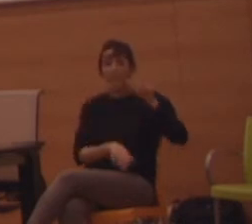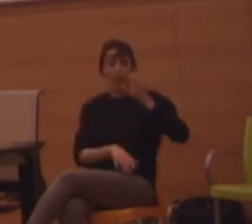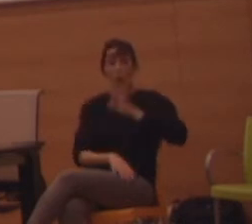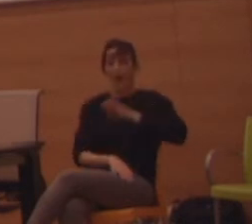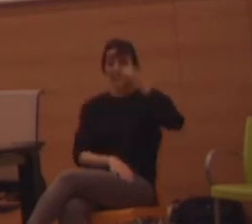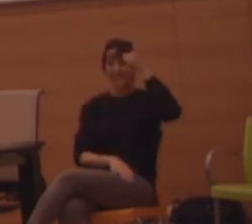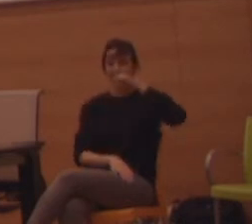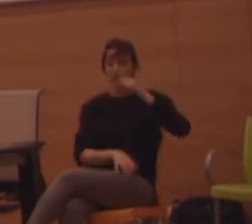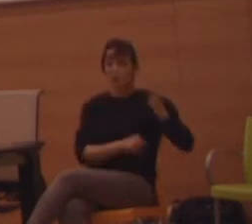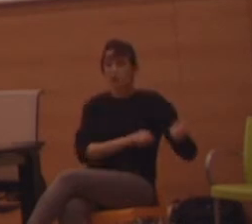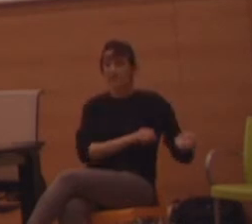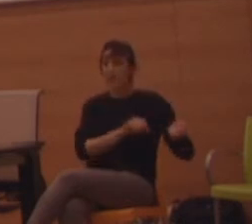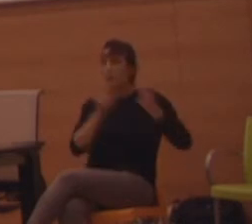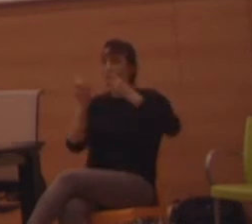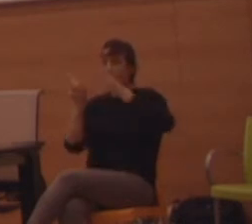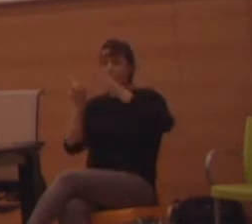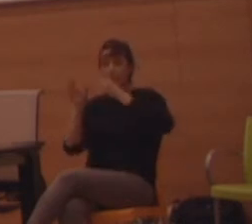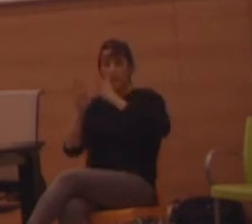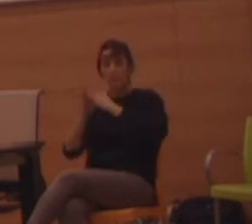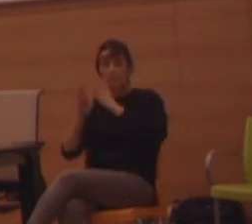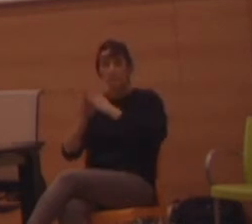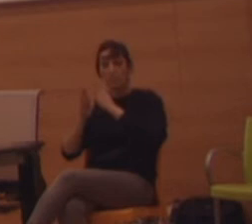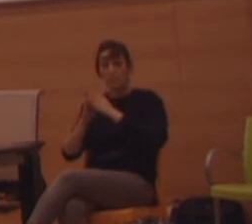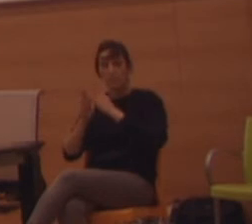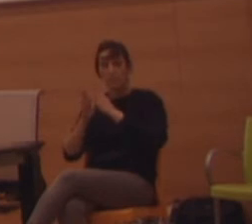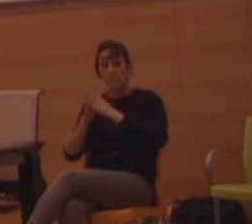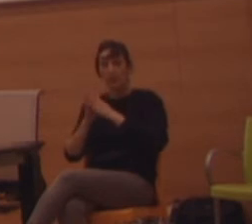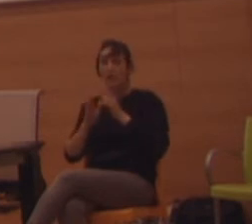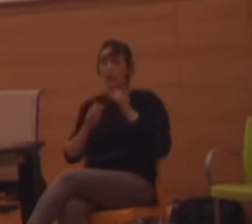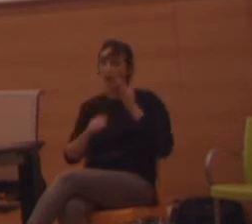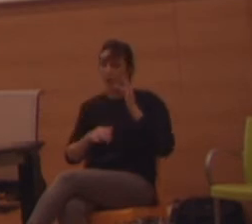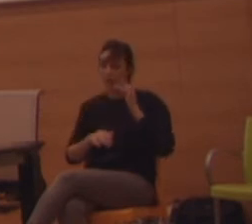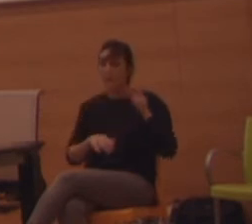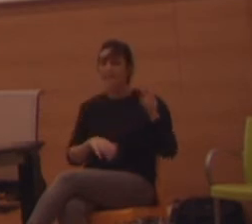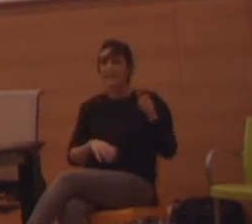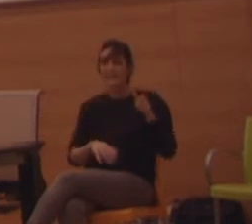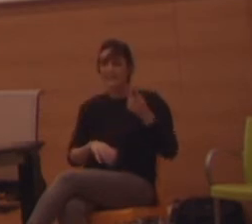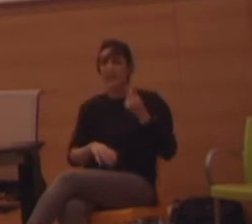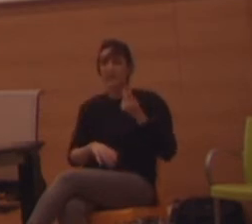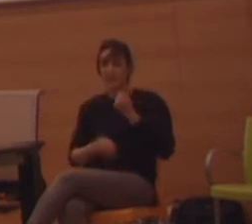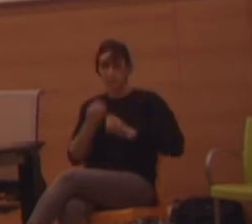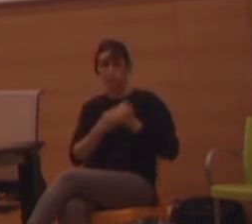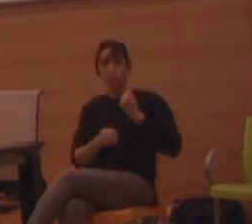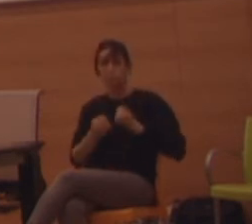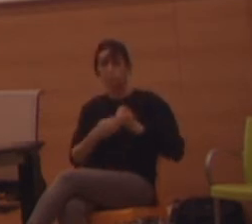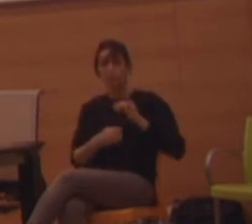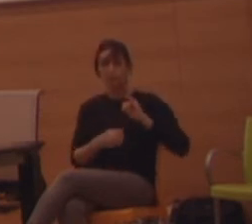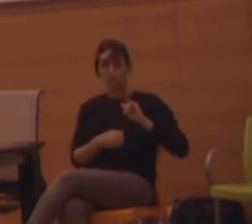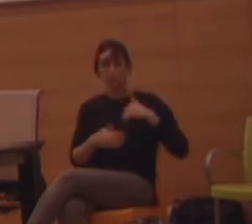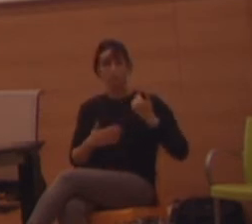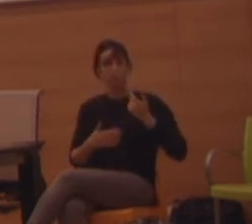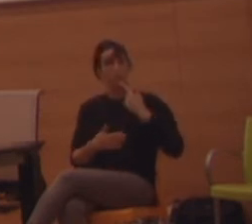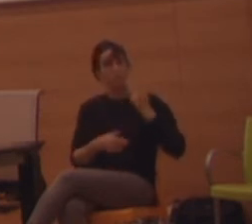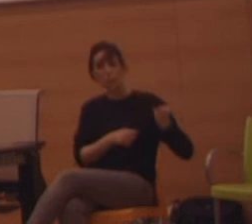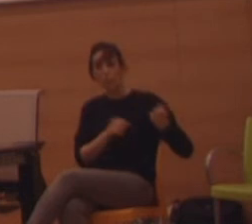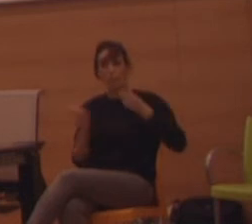estas circunstancias, y además era un señor que tenía medios económicos, se le dijo, vete a un podólogo que te haya una plantilla de descarga, porque si no corres